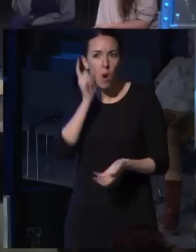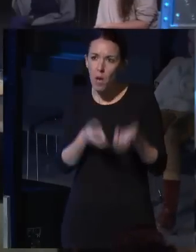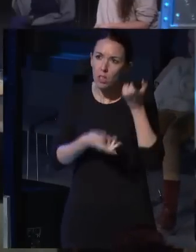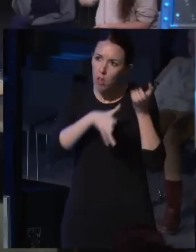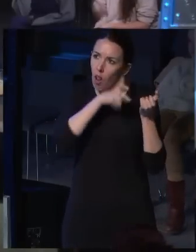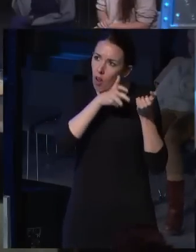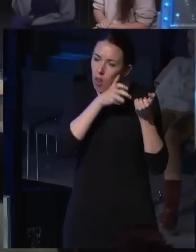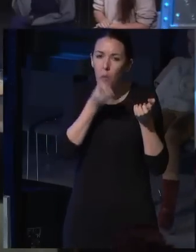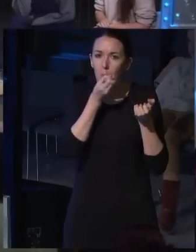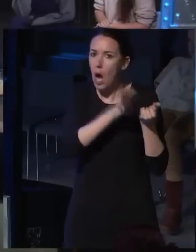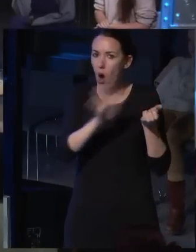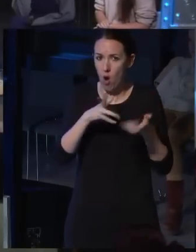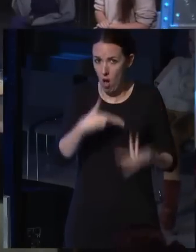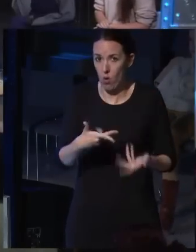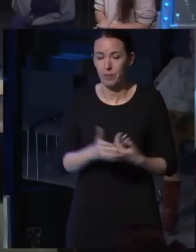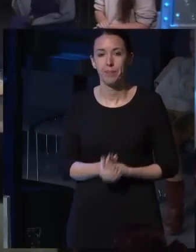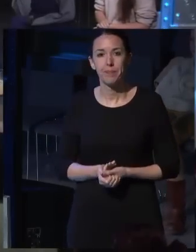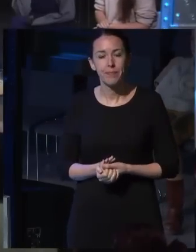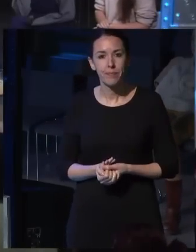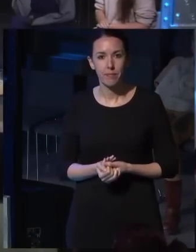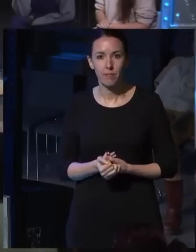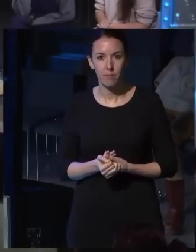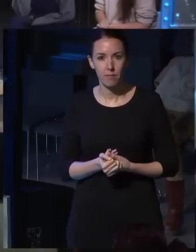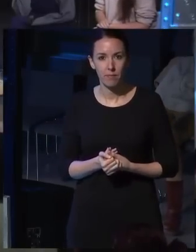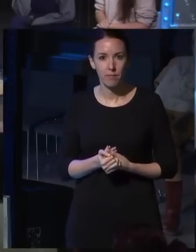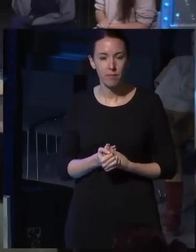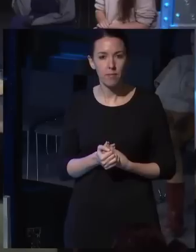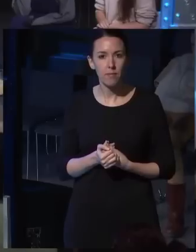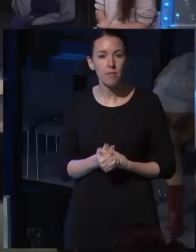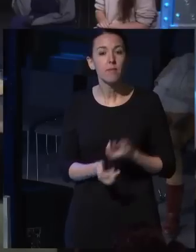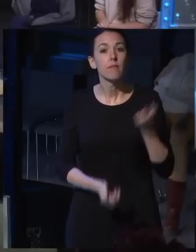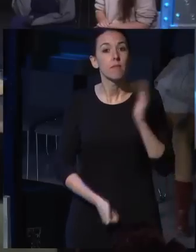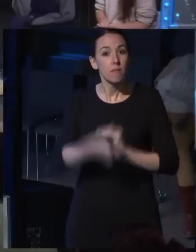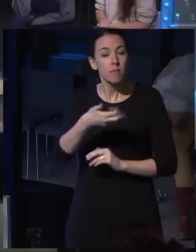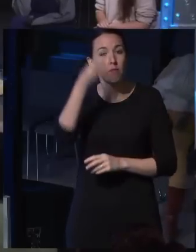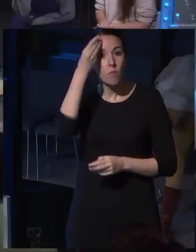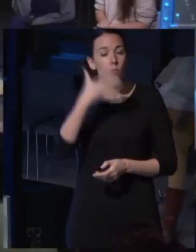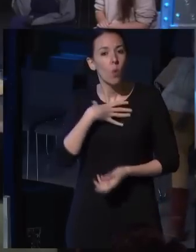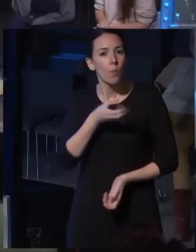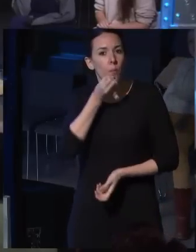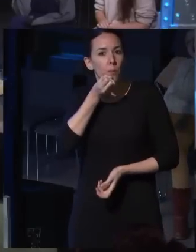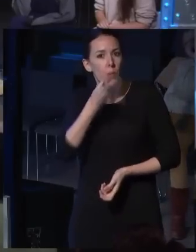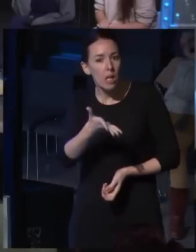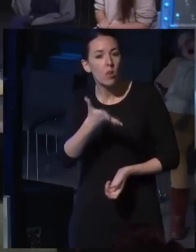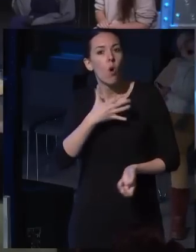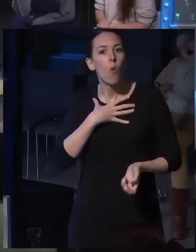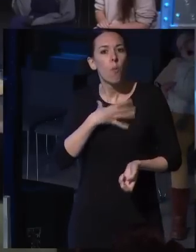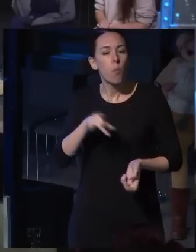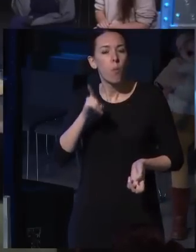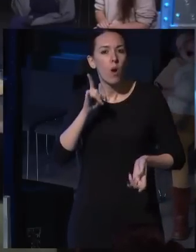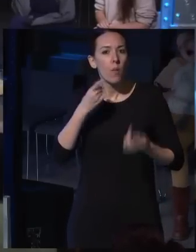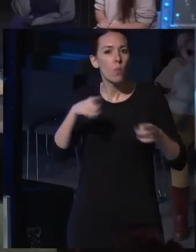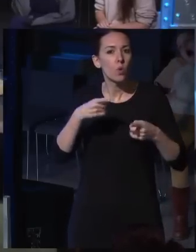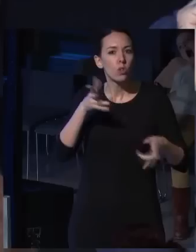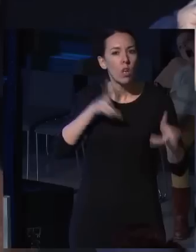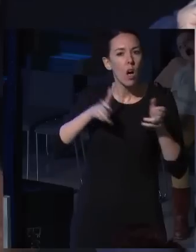lo mejor ahora mismo. Bueno, de hecho, igual es acertado que pensemos en cómo se puede escuchar la música y